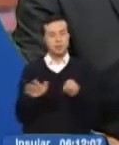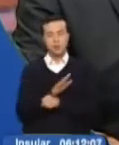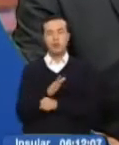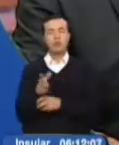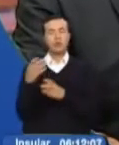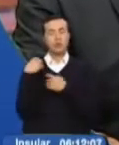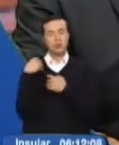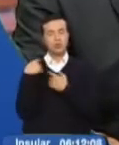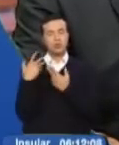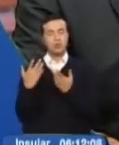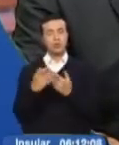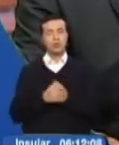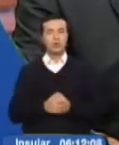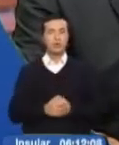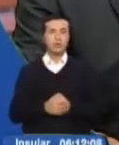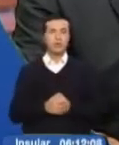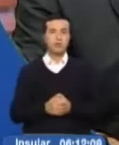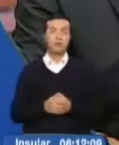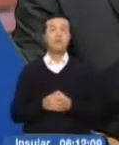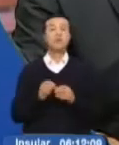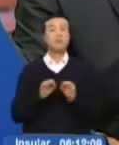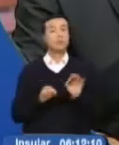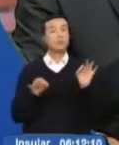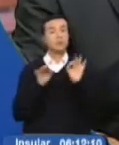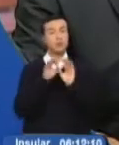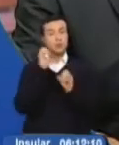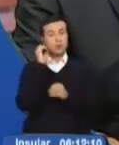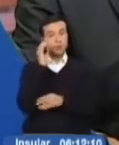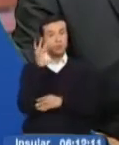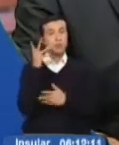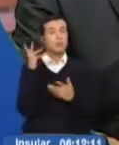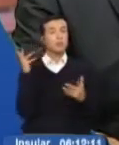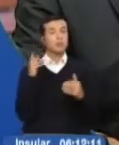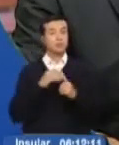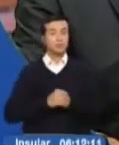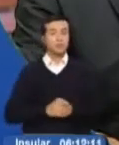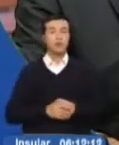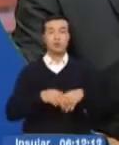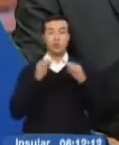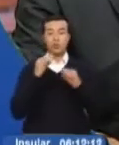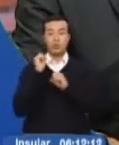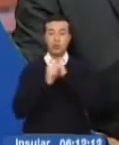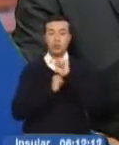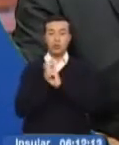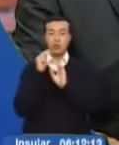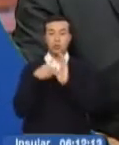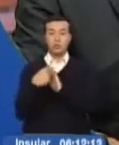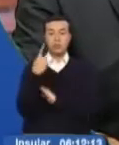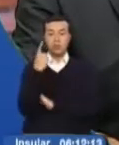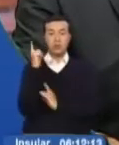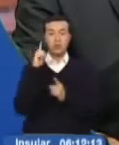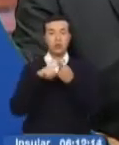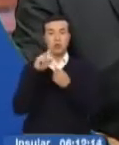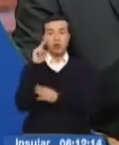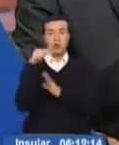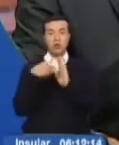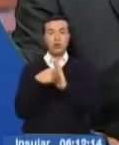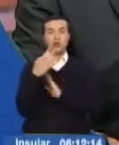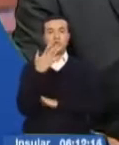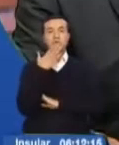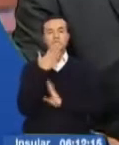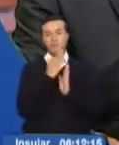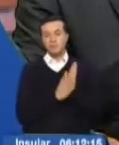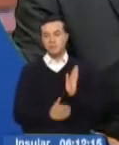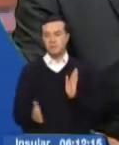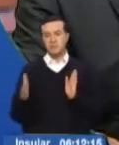garantizado que es importante también mencionar es que desde el año 2011 hasta el año 2015 se han